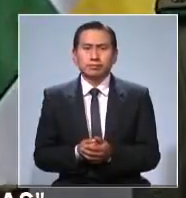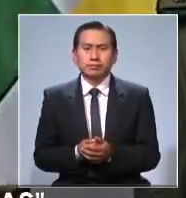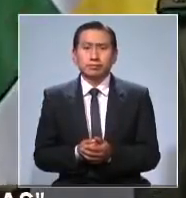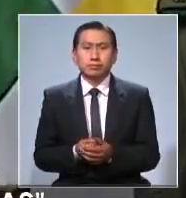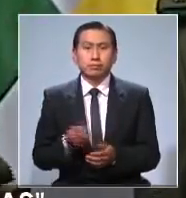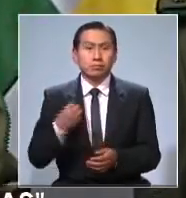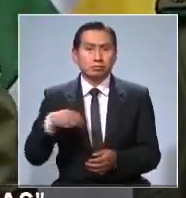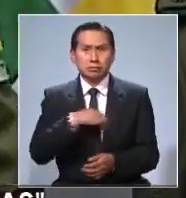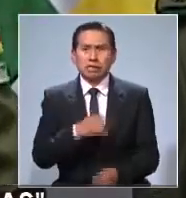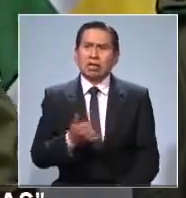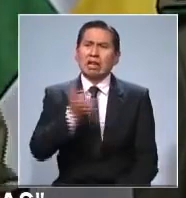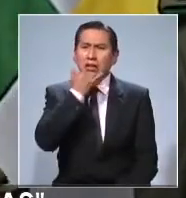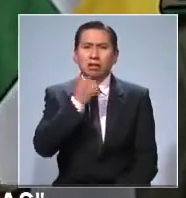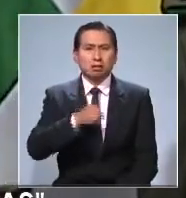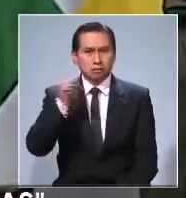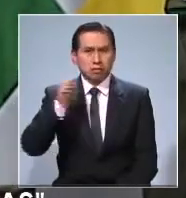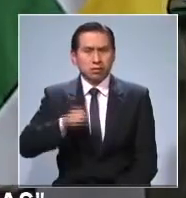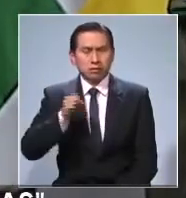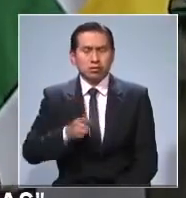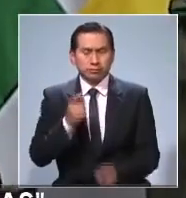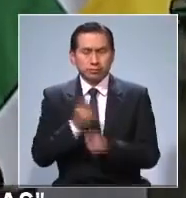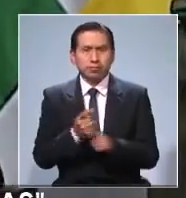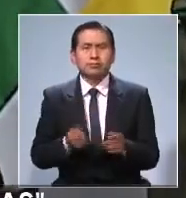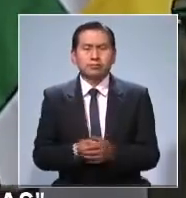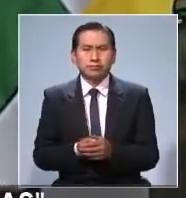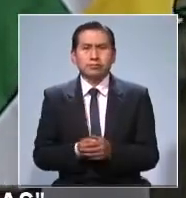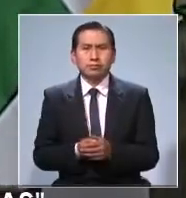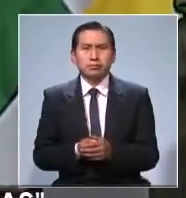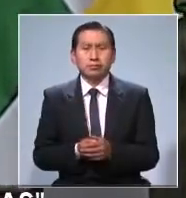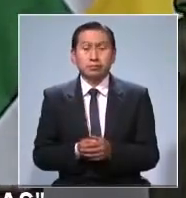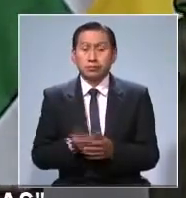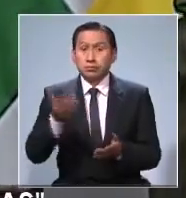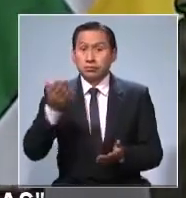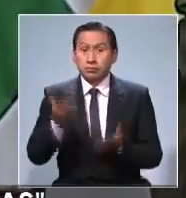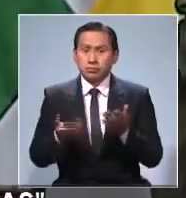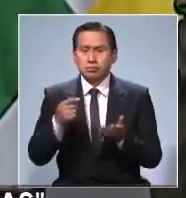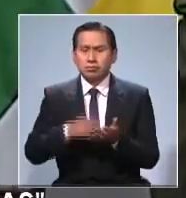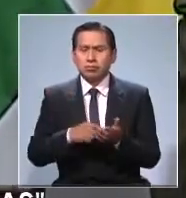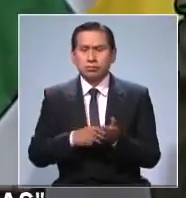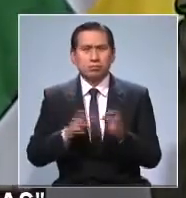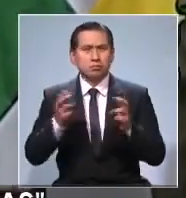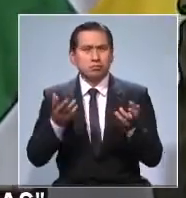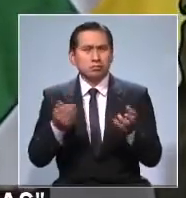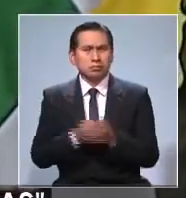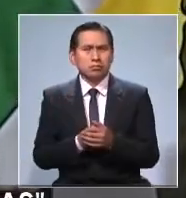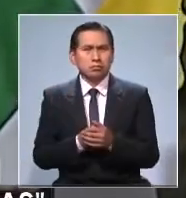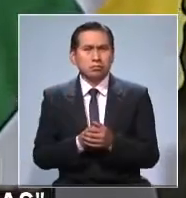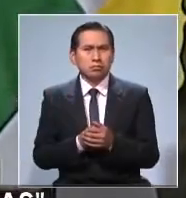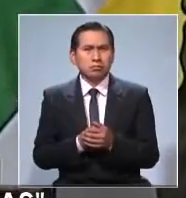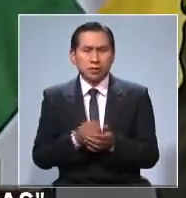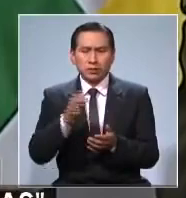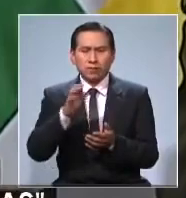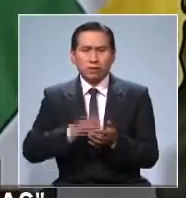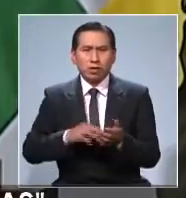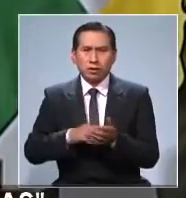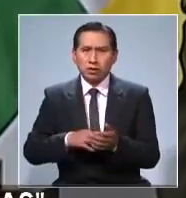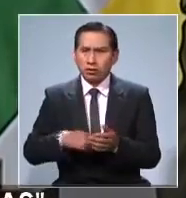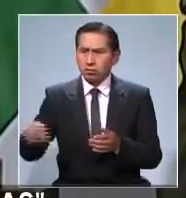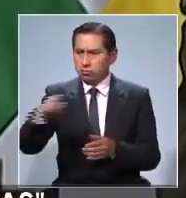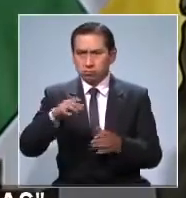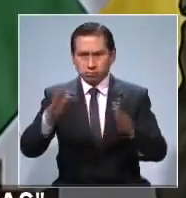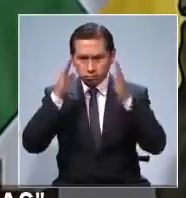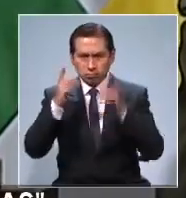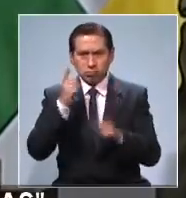Hemos tenido errores, es cierto, que probablemente se traducen en una falta de doctrina, en una falta